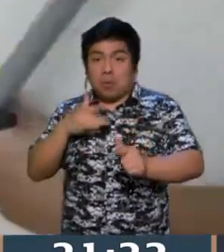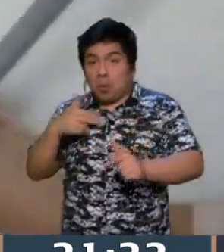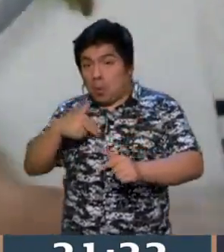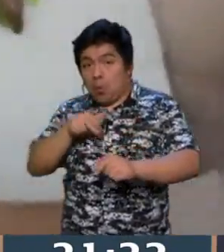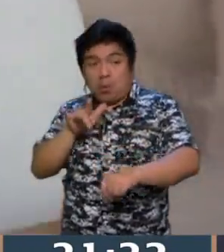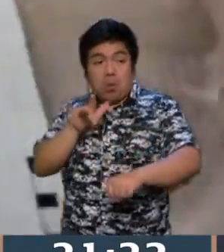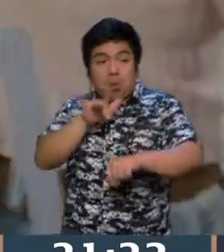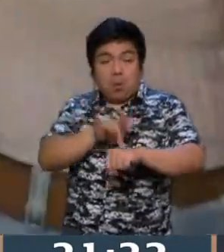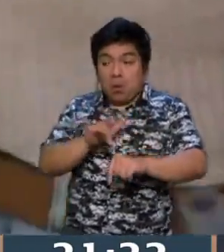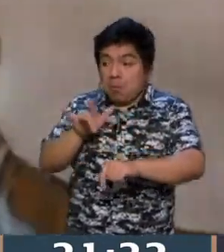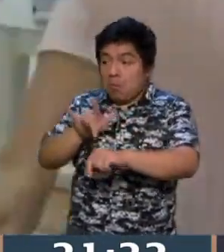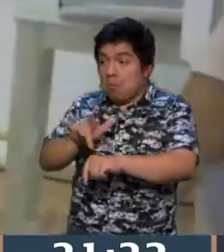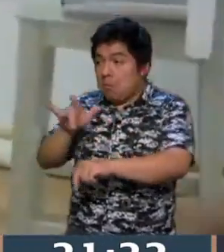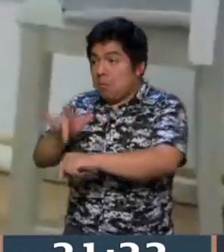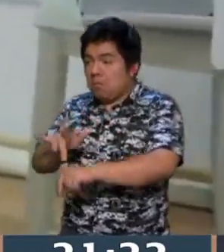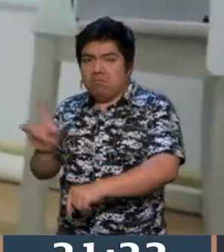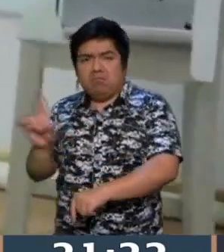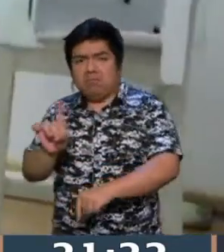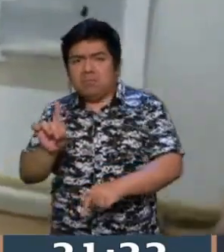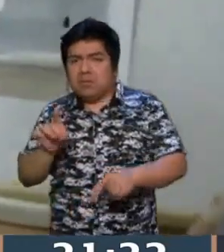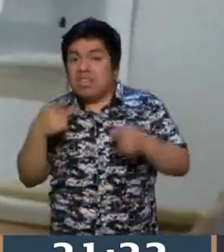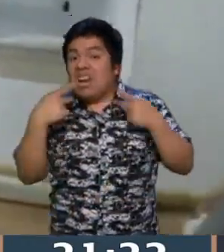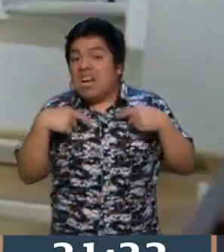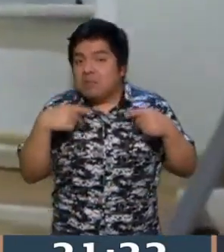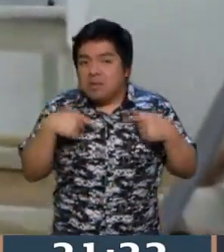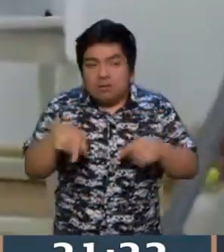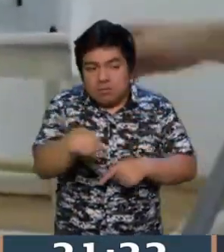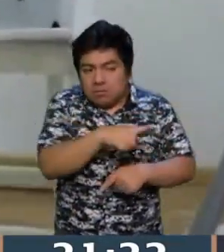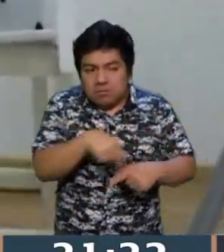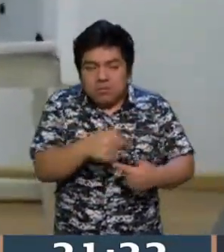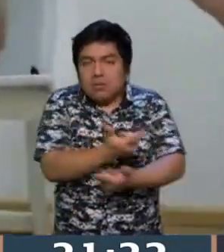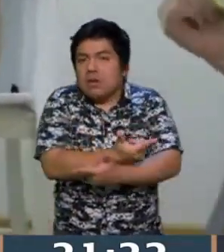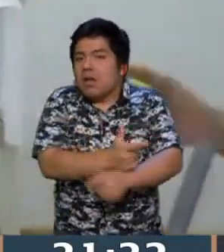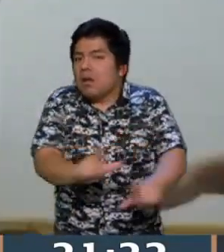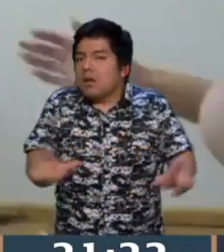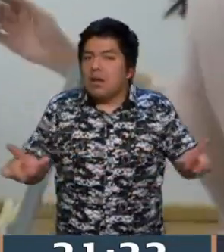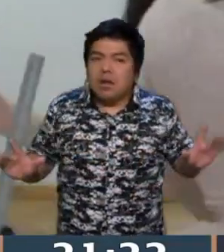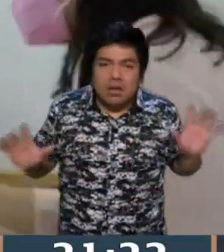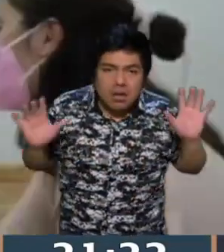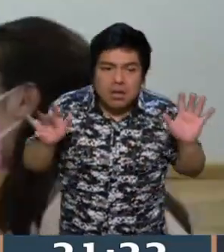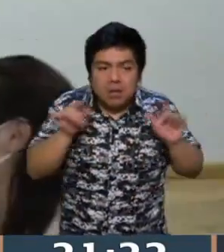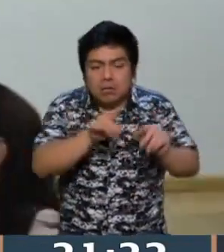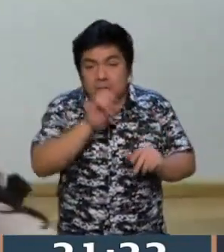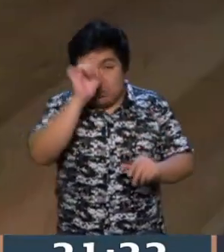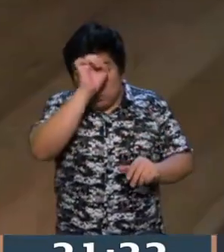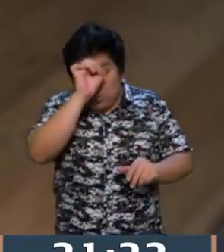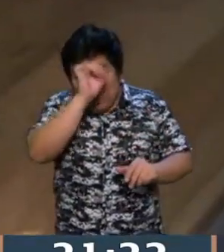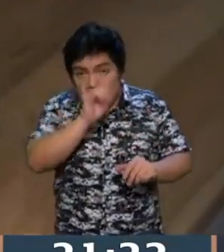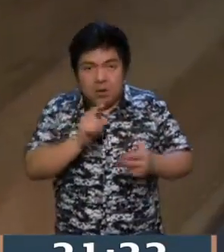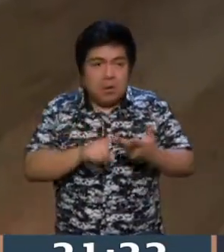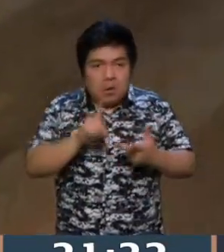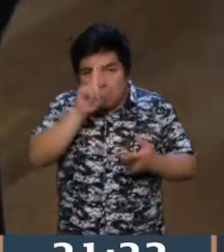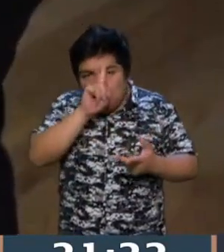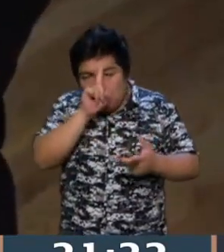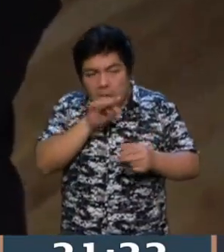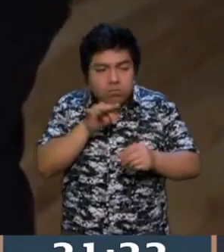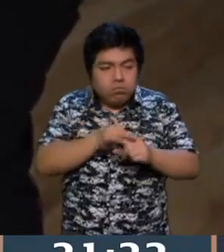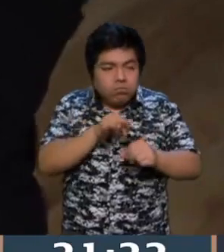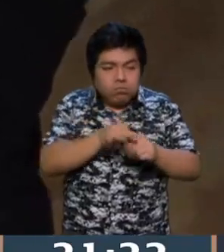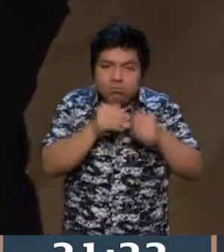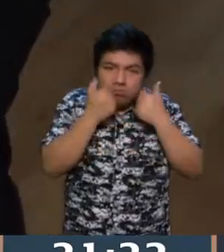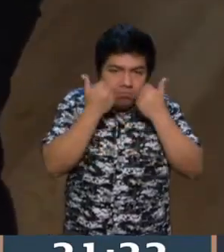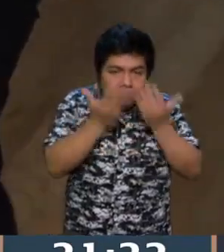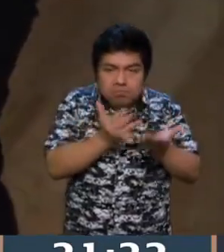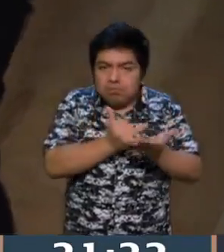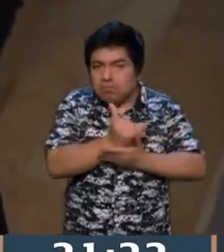que la gente libremente pueda dar su opinión y su voto a quien considere.